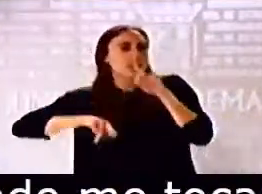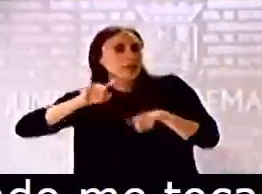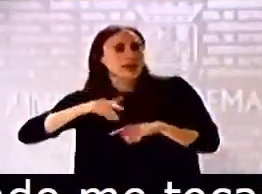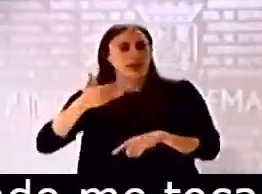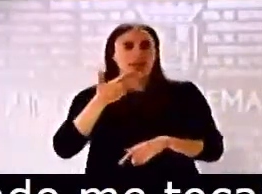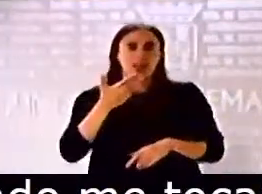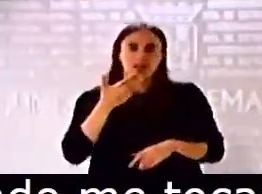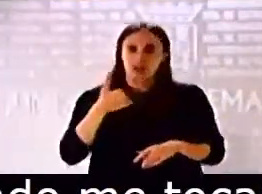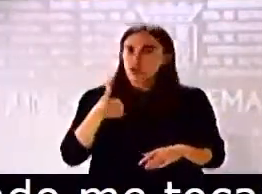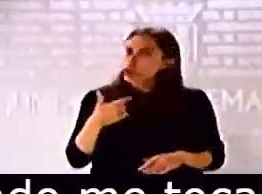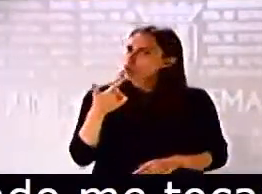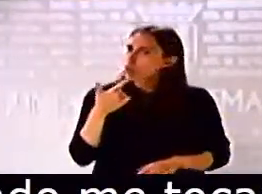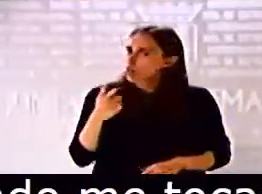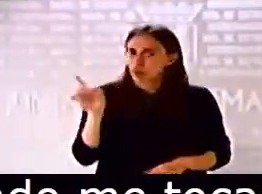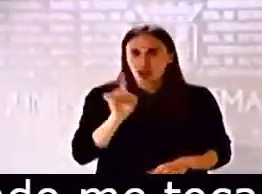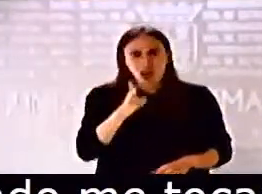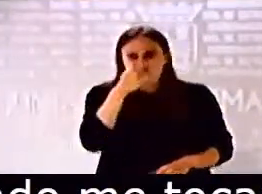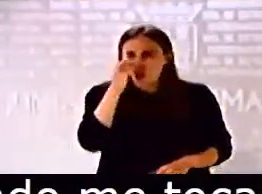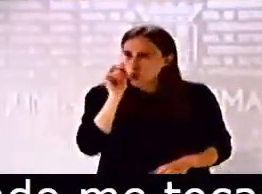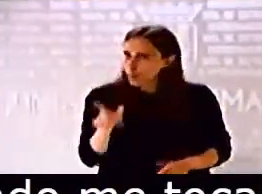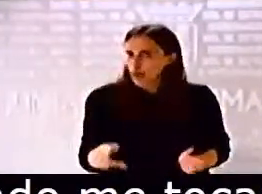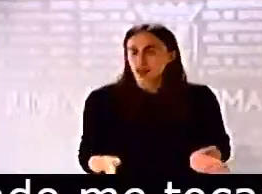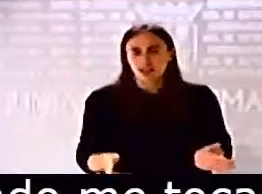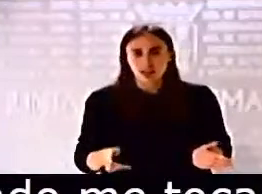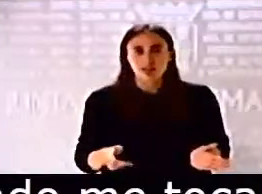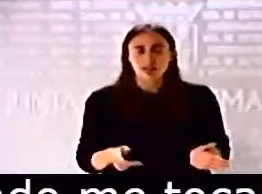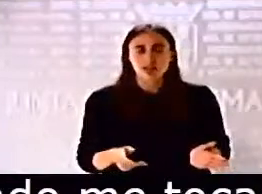Les decía, no sirve hacer